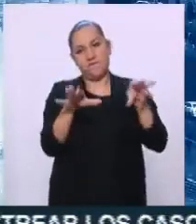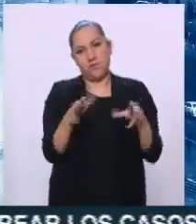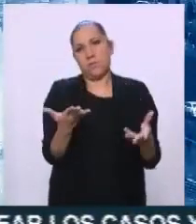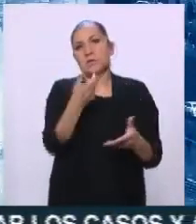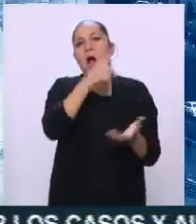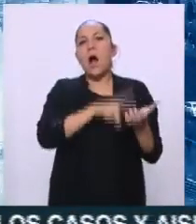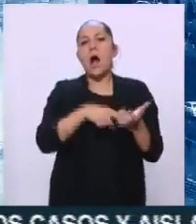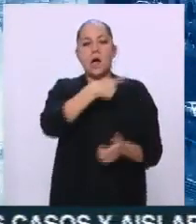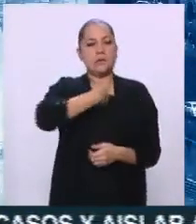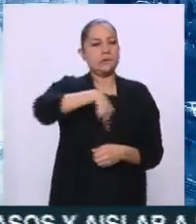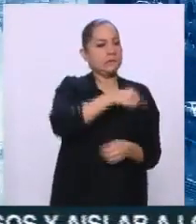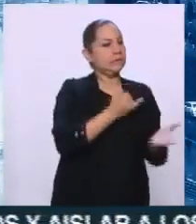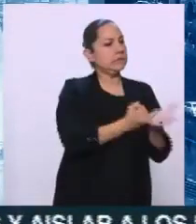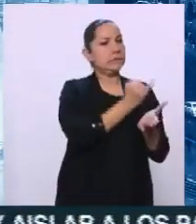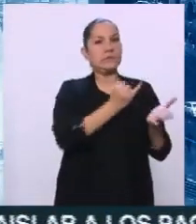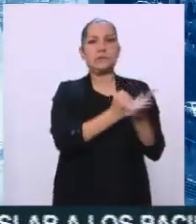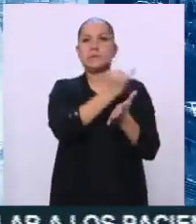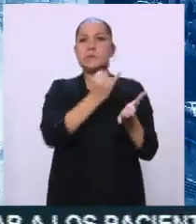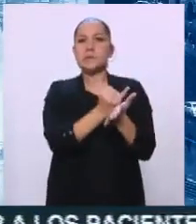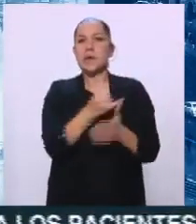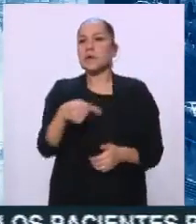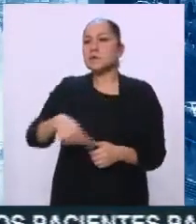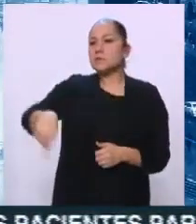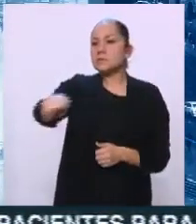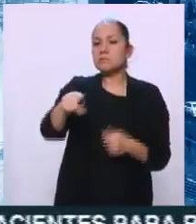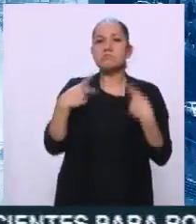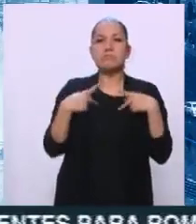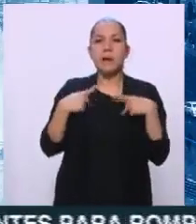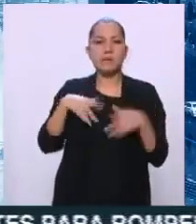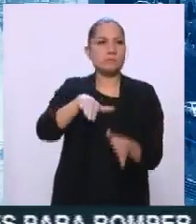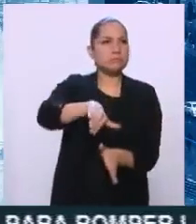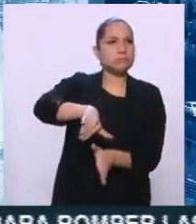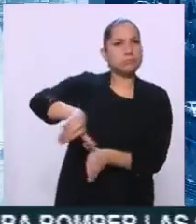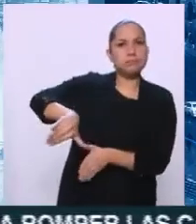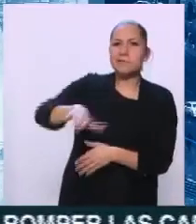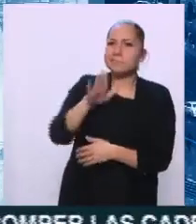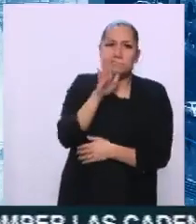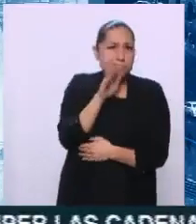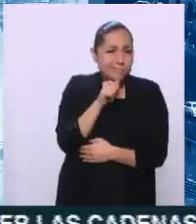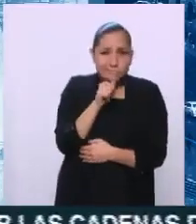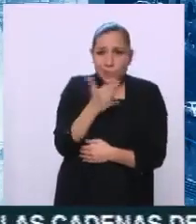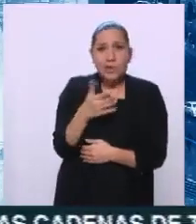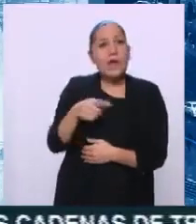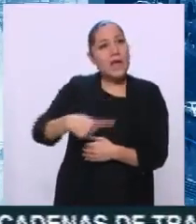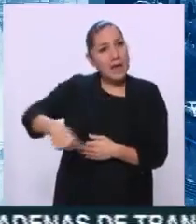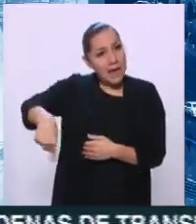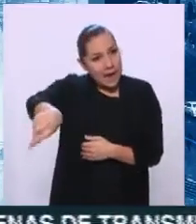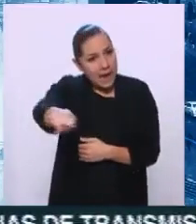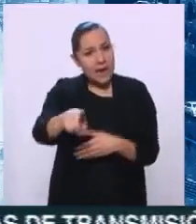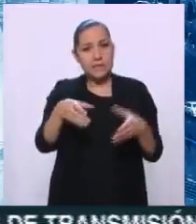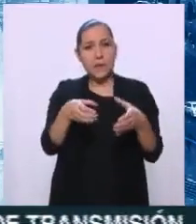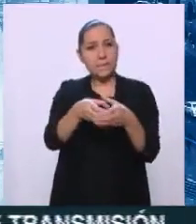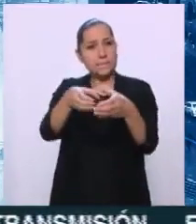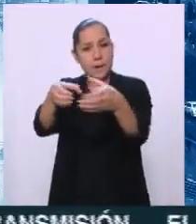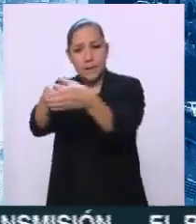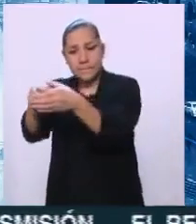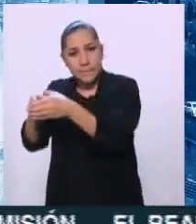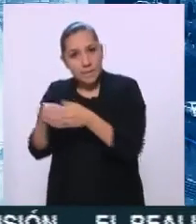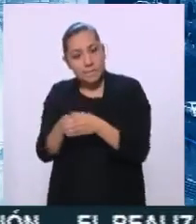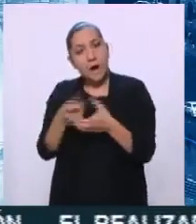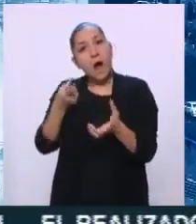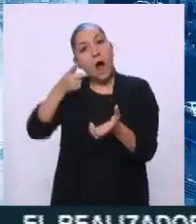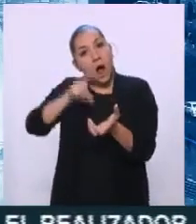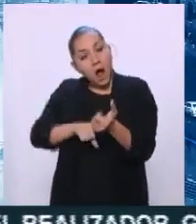¿Qué me preocupa? Que los sectores que se han visto perjudicados sus intereses, tanto